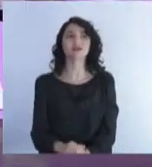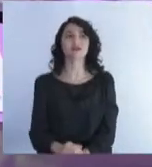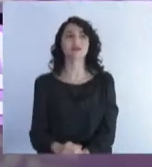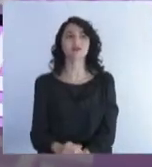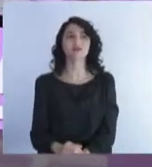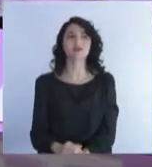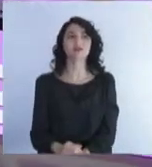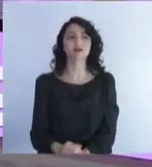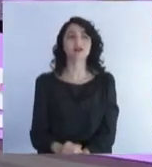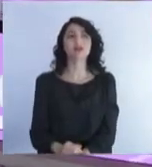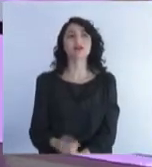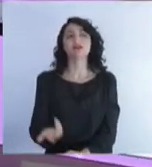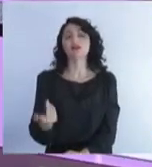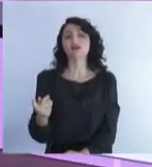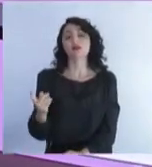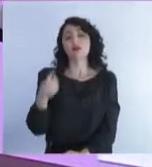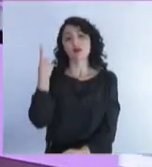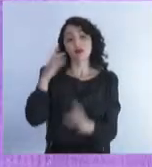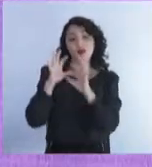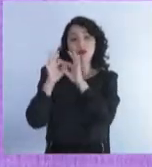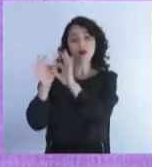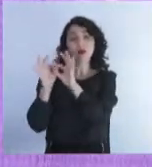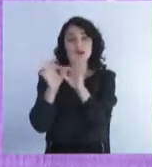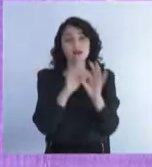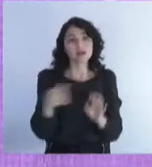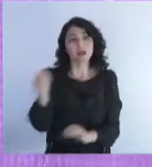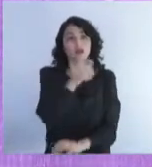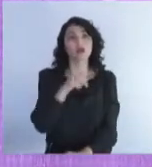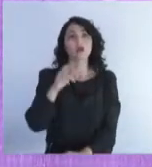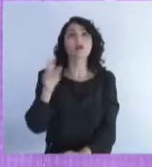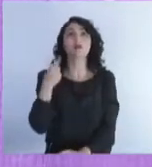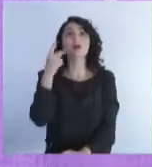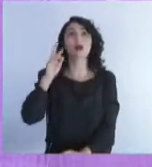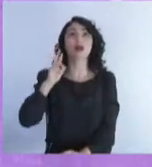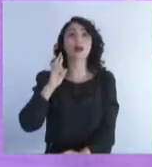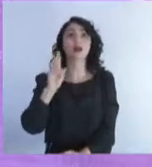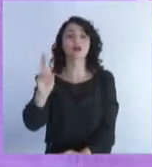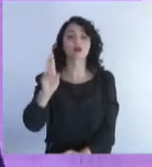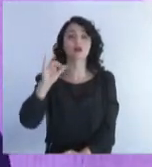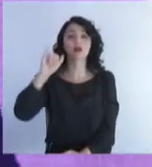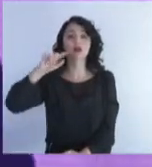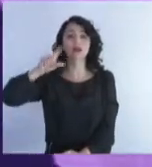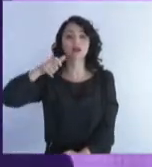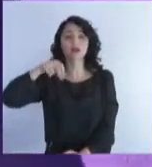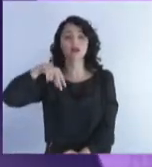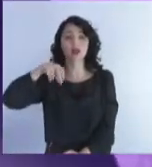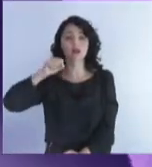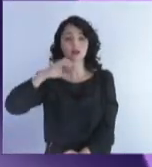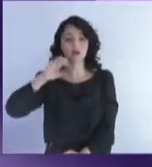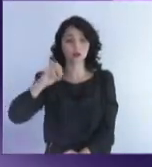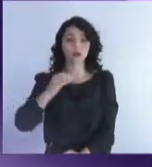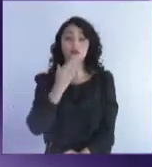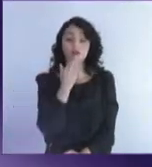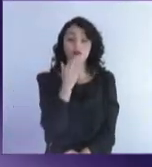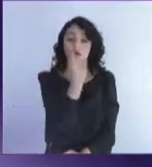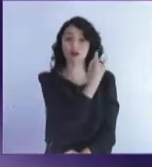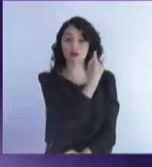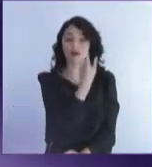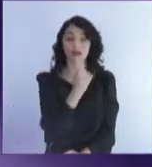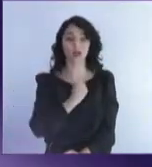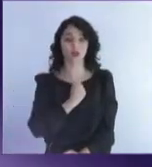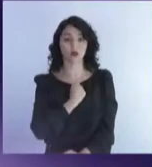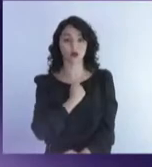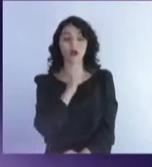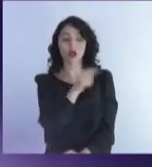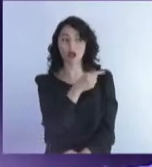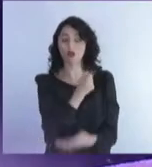Gracias a todos. Quiero agradecer primero al rector Ignacio Sánchez por el apoyo que él ha dado a este encuentro y felicito a la UC por realmente el gran aporte